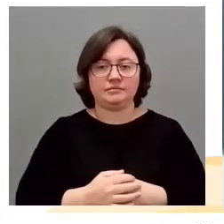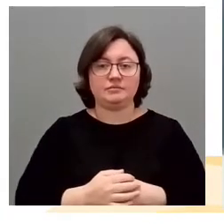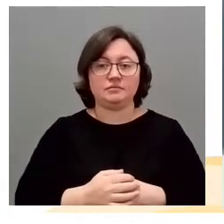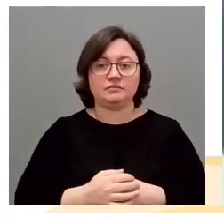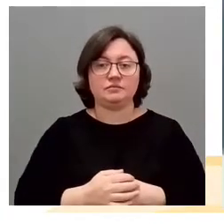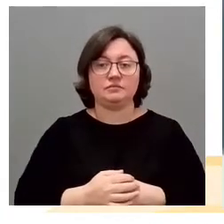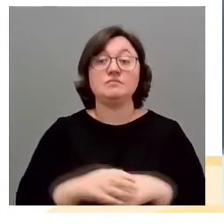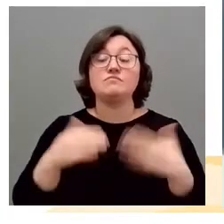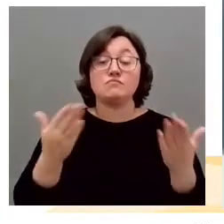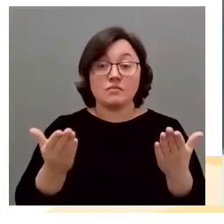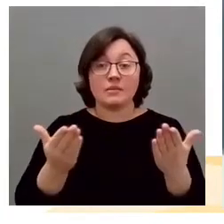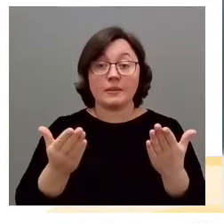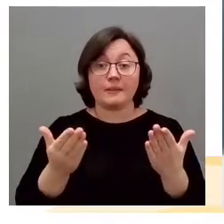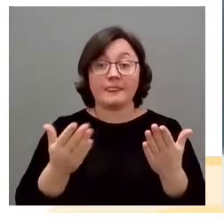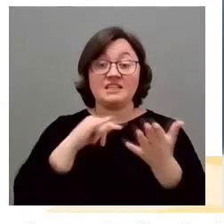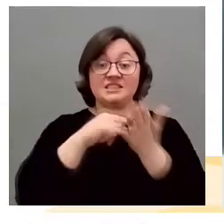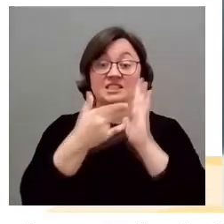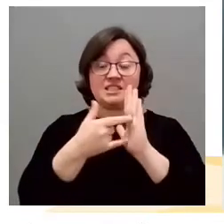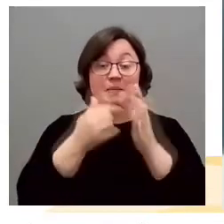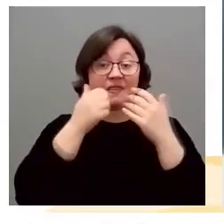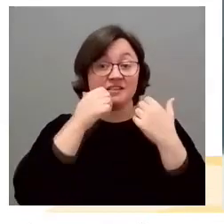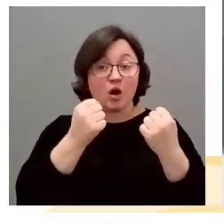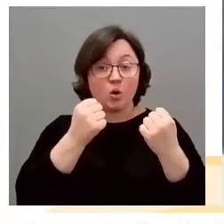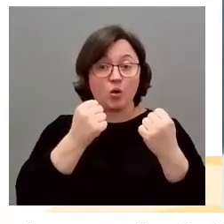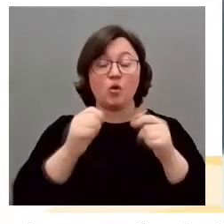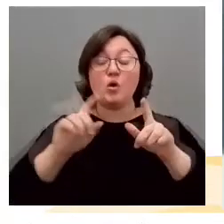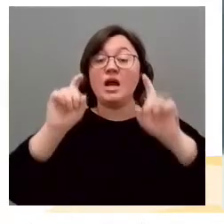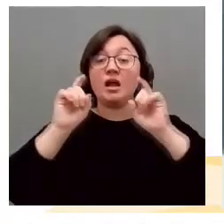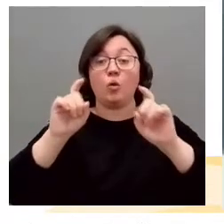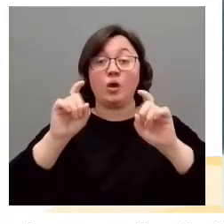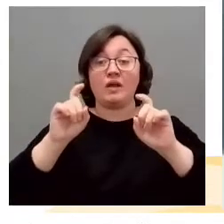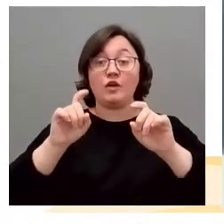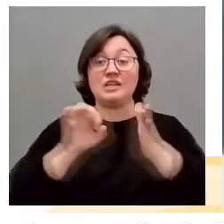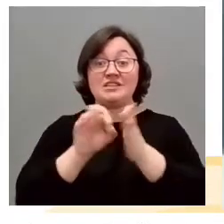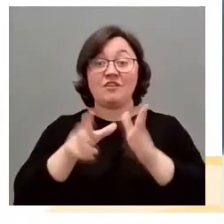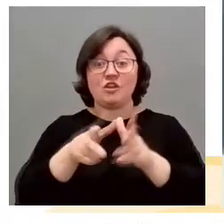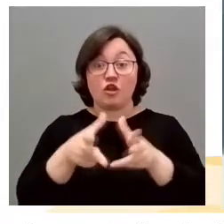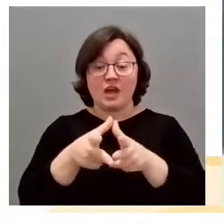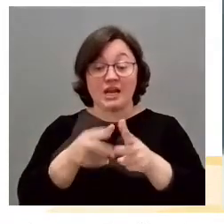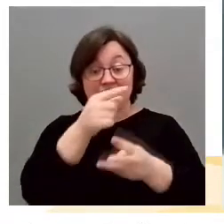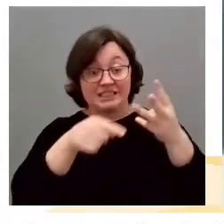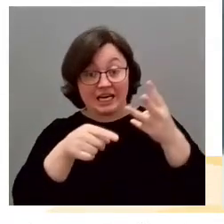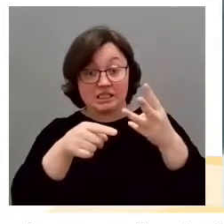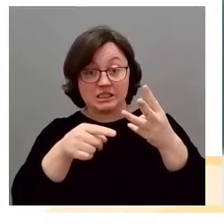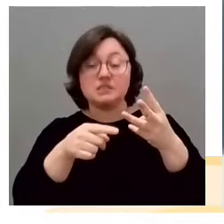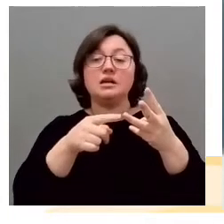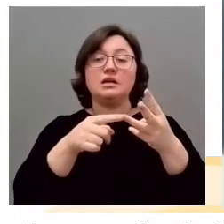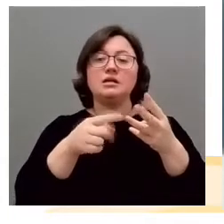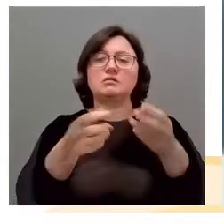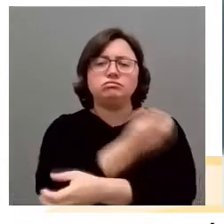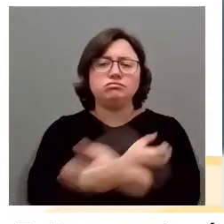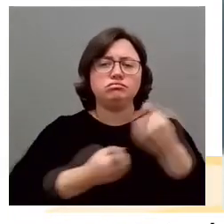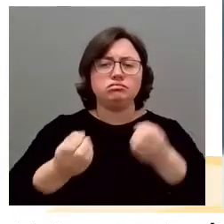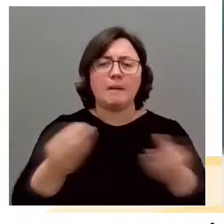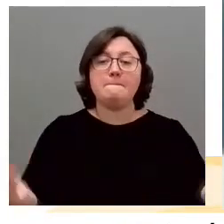ayudaría a que los sistemas de salud, educación y servicios sociales se